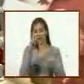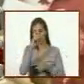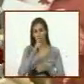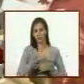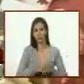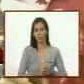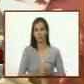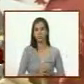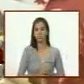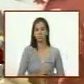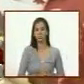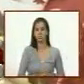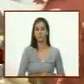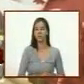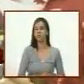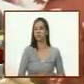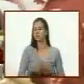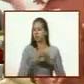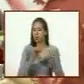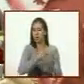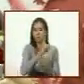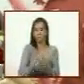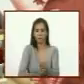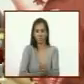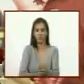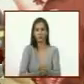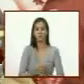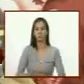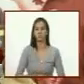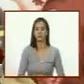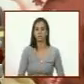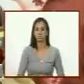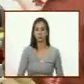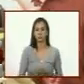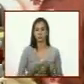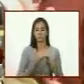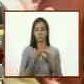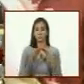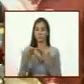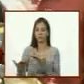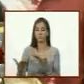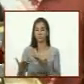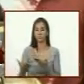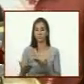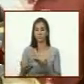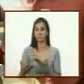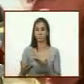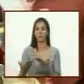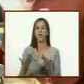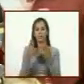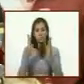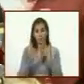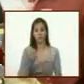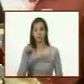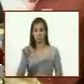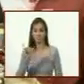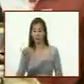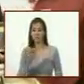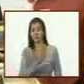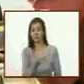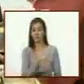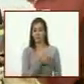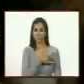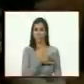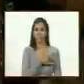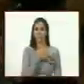realmente toda la fortaleza que le ha dado el presidente a los estudiantes son las universidades, la UEB,